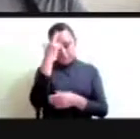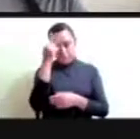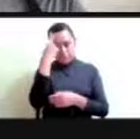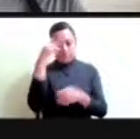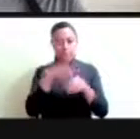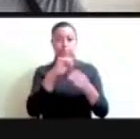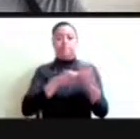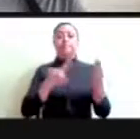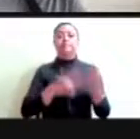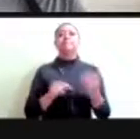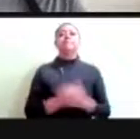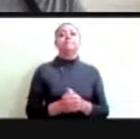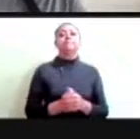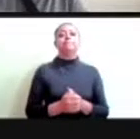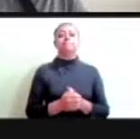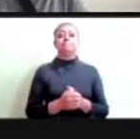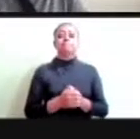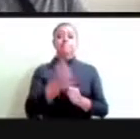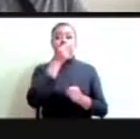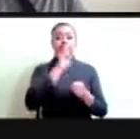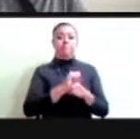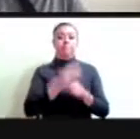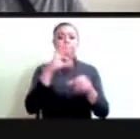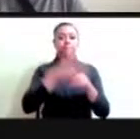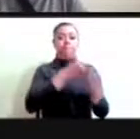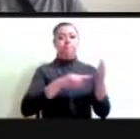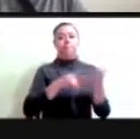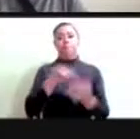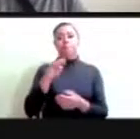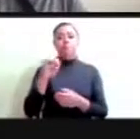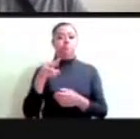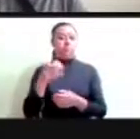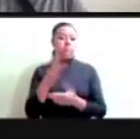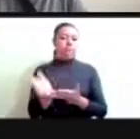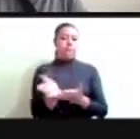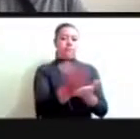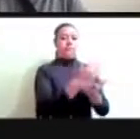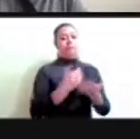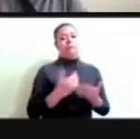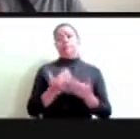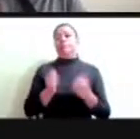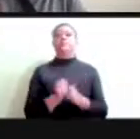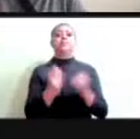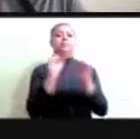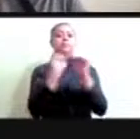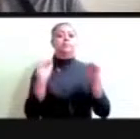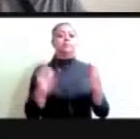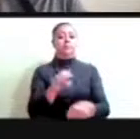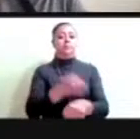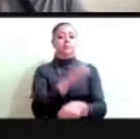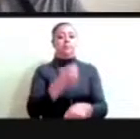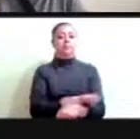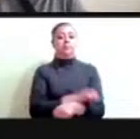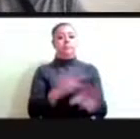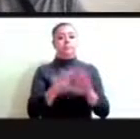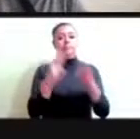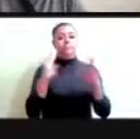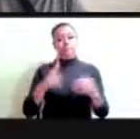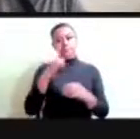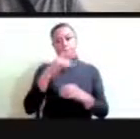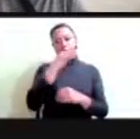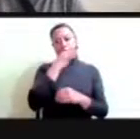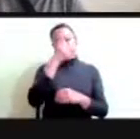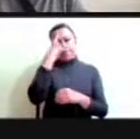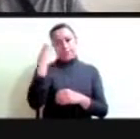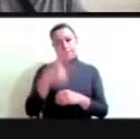nominal. Por instrucciones de la presidencia, se abre el sistema electrónico hasta por un minuto con la finalidad de recoger la votación